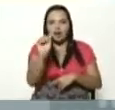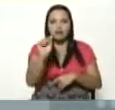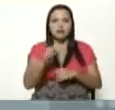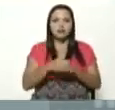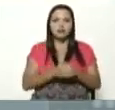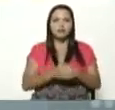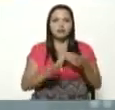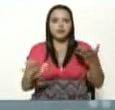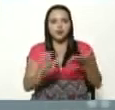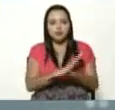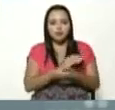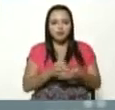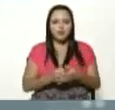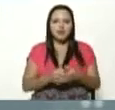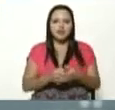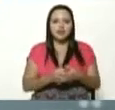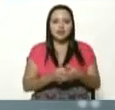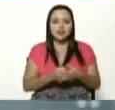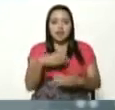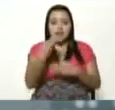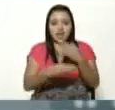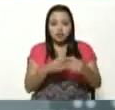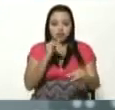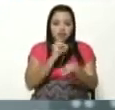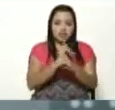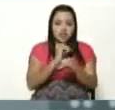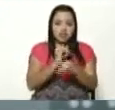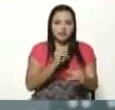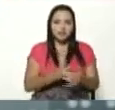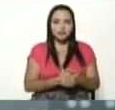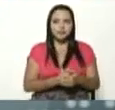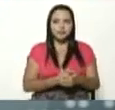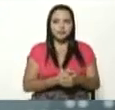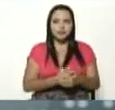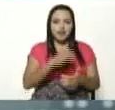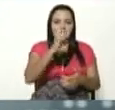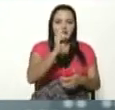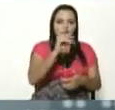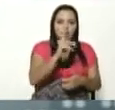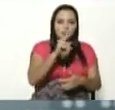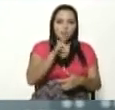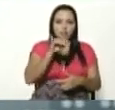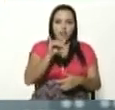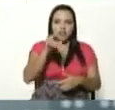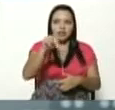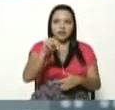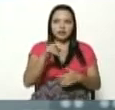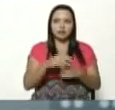En la categoría digital, el autor Edwin Mosquera.